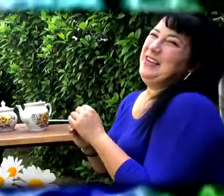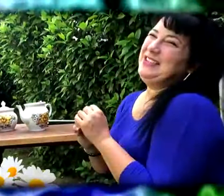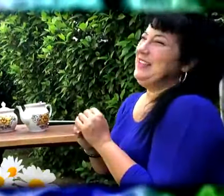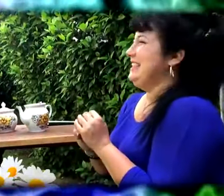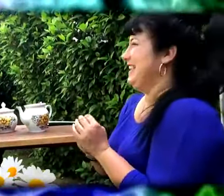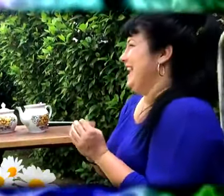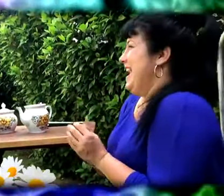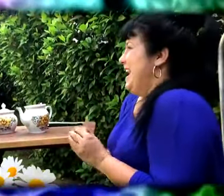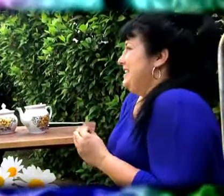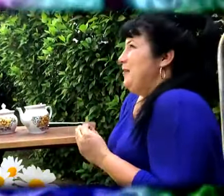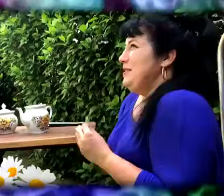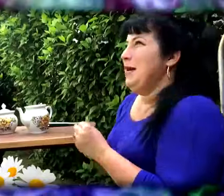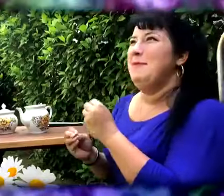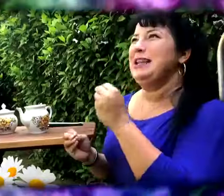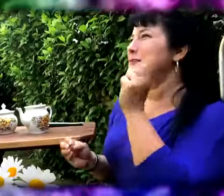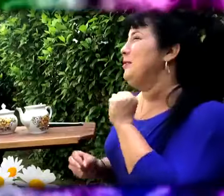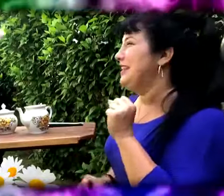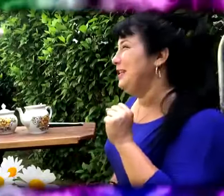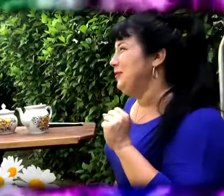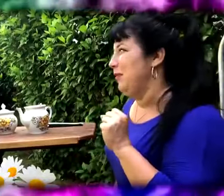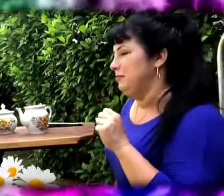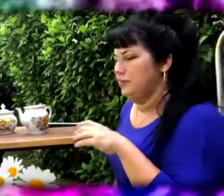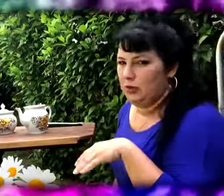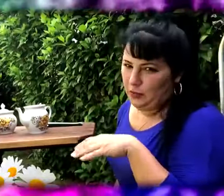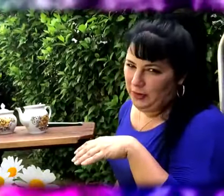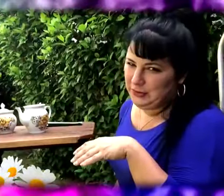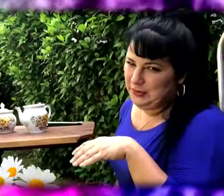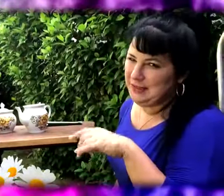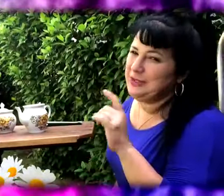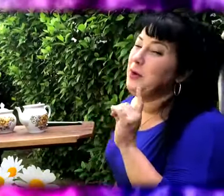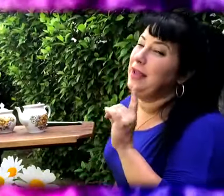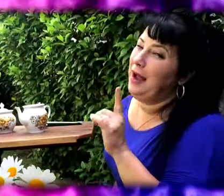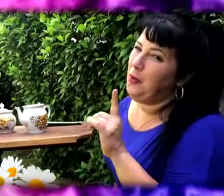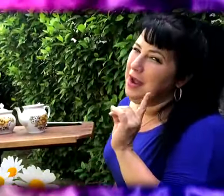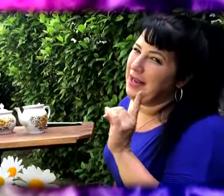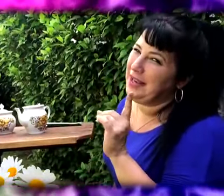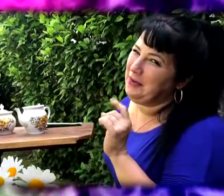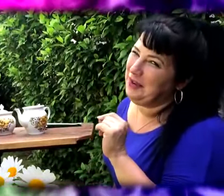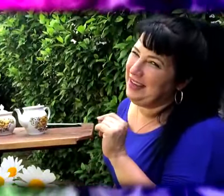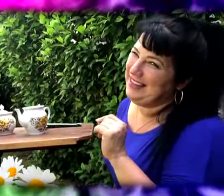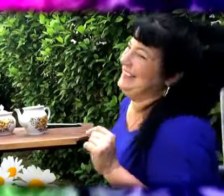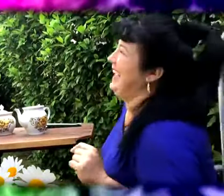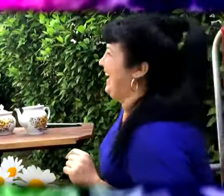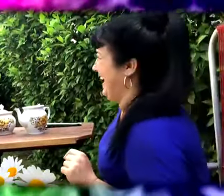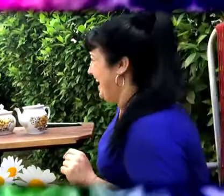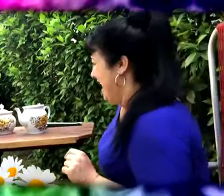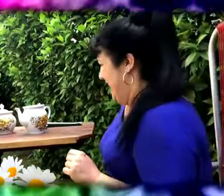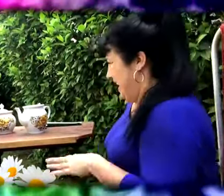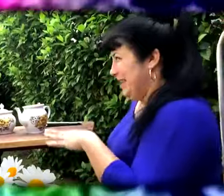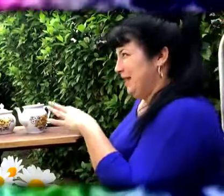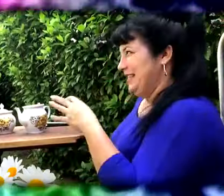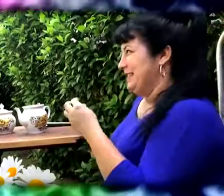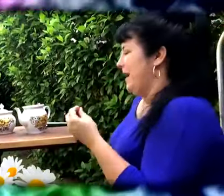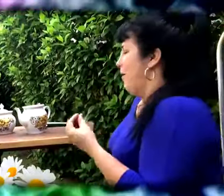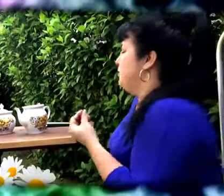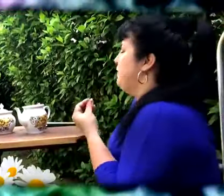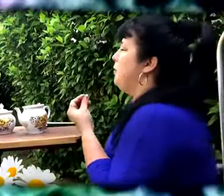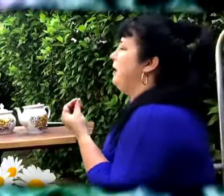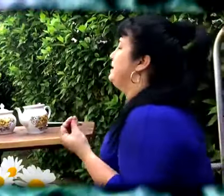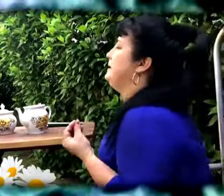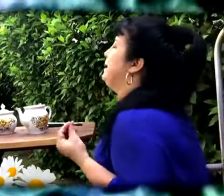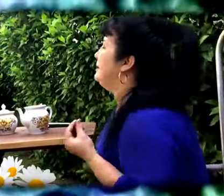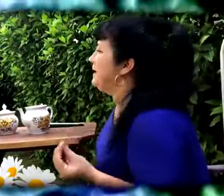Ay, por eso el té es la bebida más popular del mundo. Por supuesto, después del agua y el café. ¿Qué te parece si